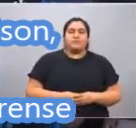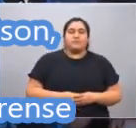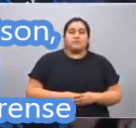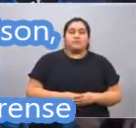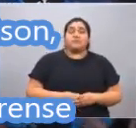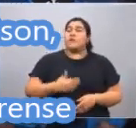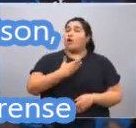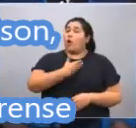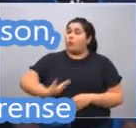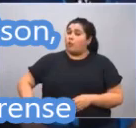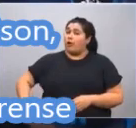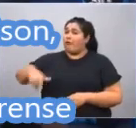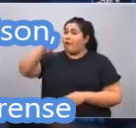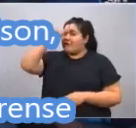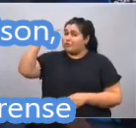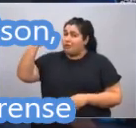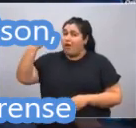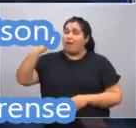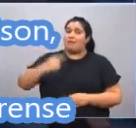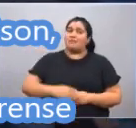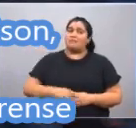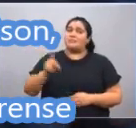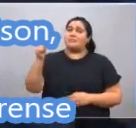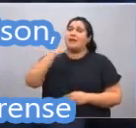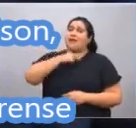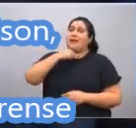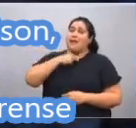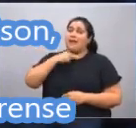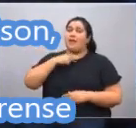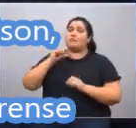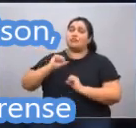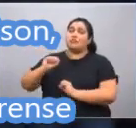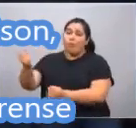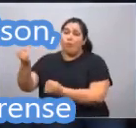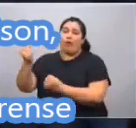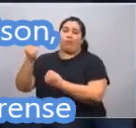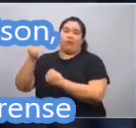Mientras el gobierno nacional pretende suspender